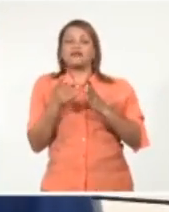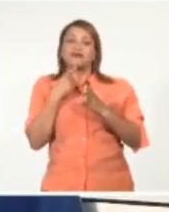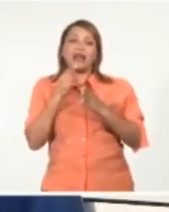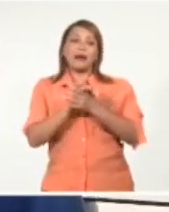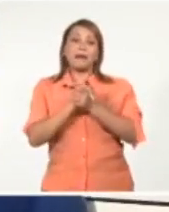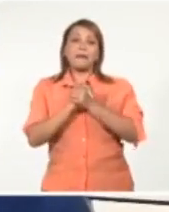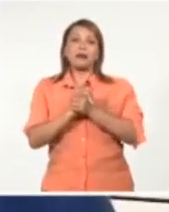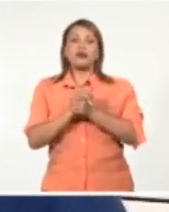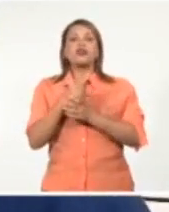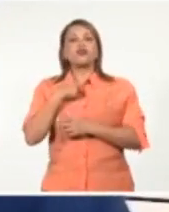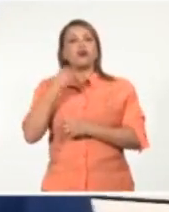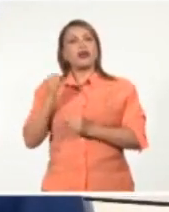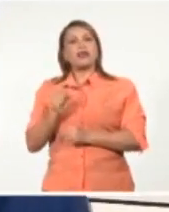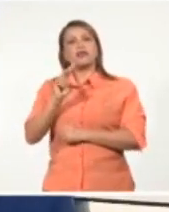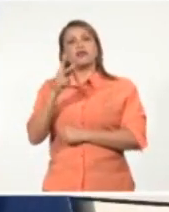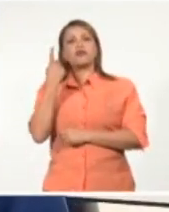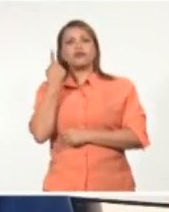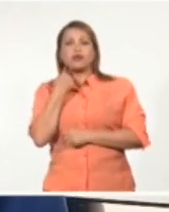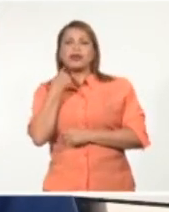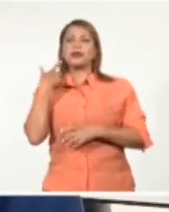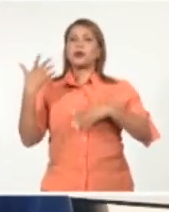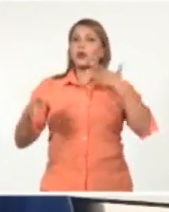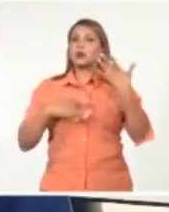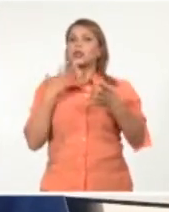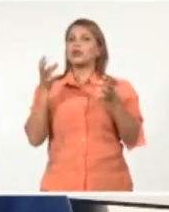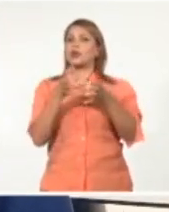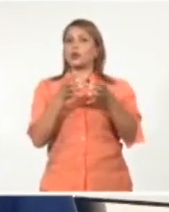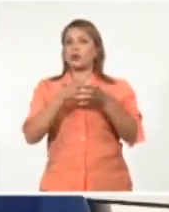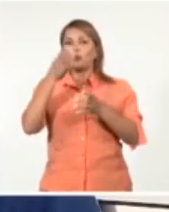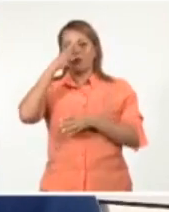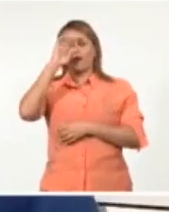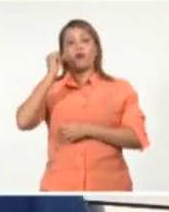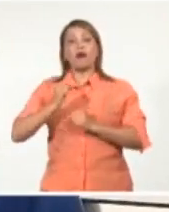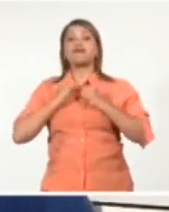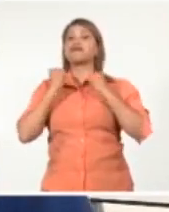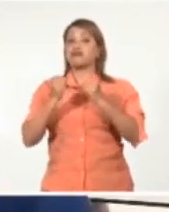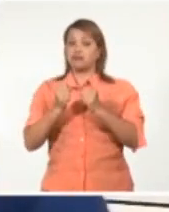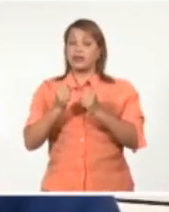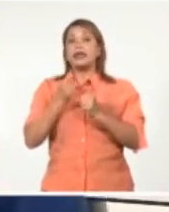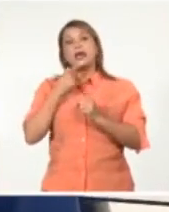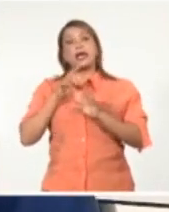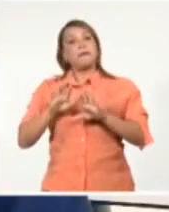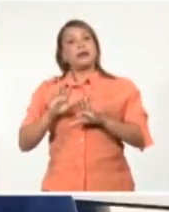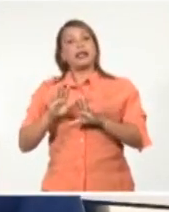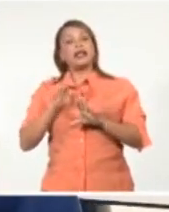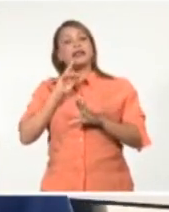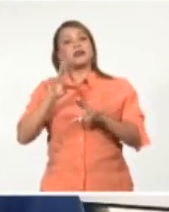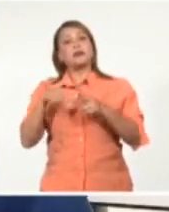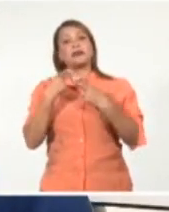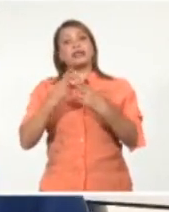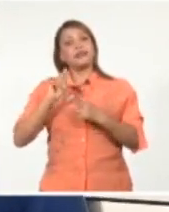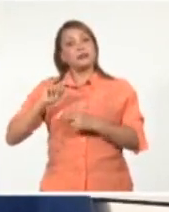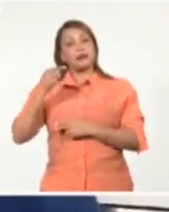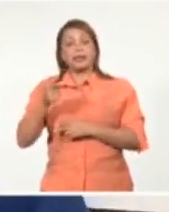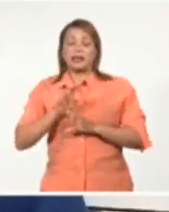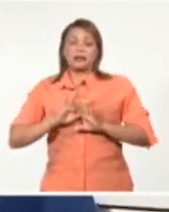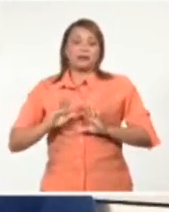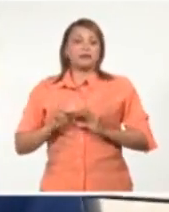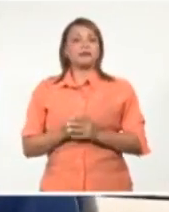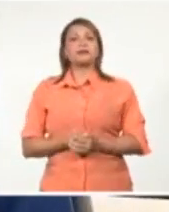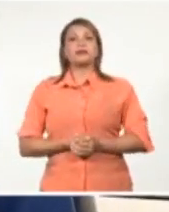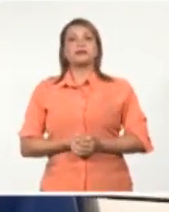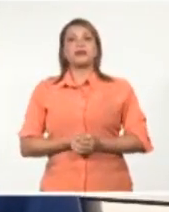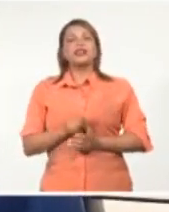estar en Taiwán y muy contento de estar así con un equipo potente y esperar a que lleguen ahí a la gran final